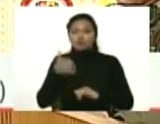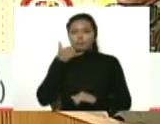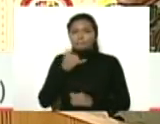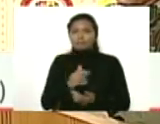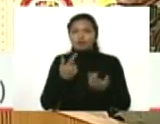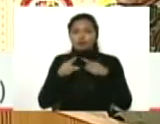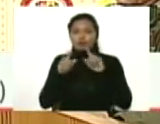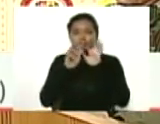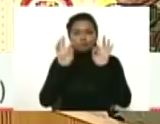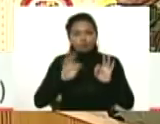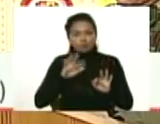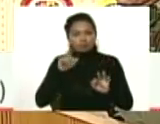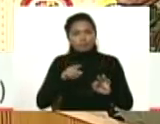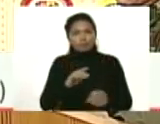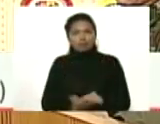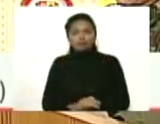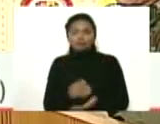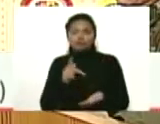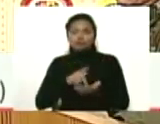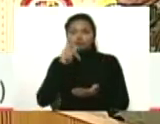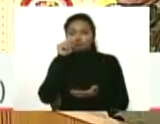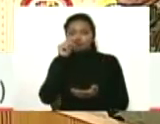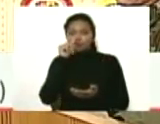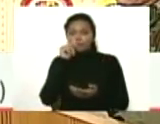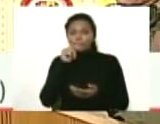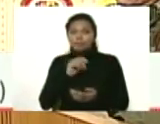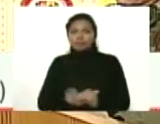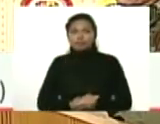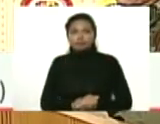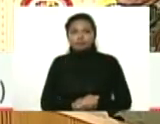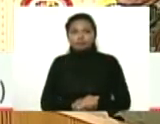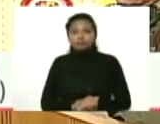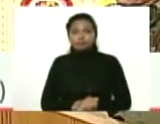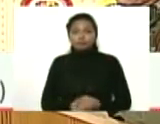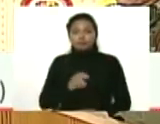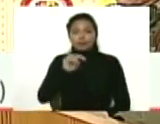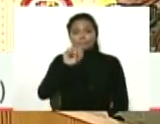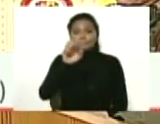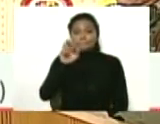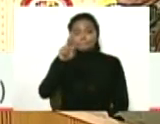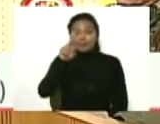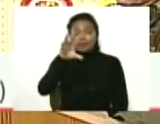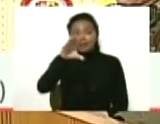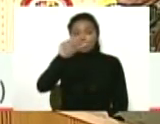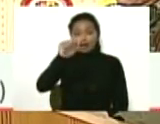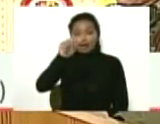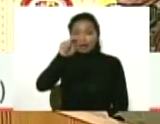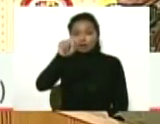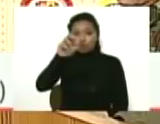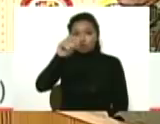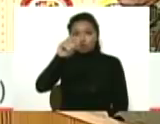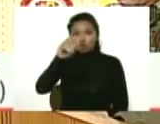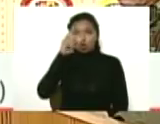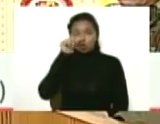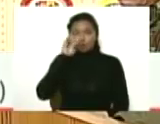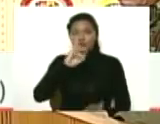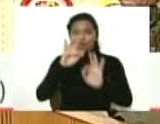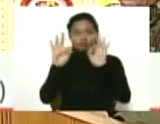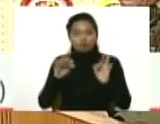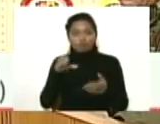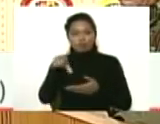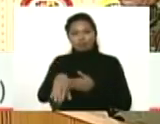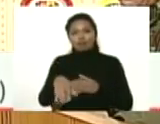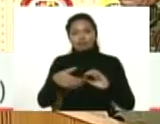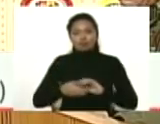otra modalidad. Allá está el general de brigada Marcano Márquez, jefe de medios de milicia del estado de